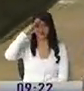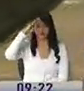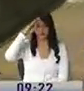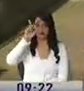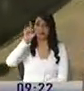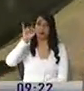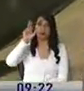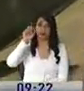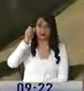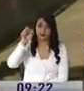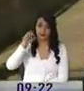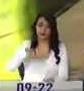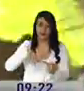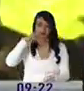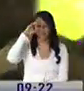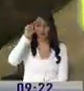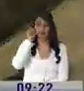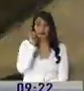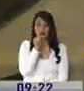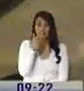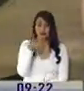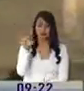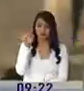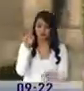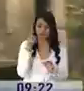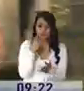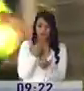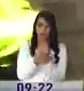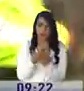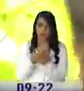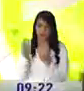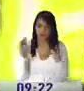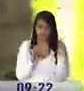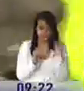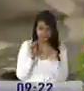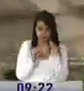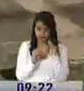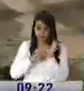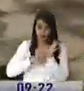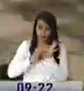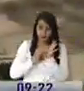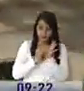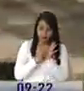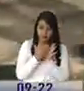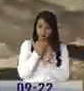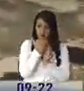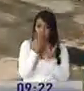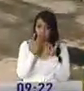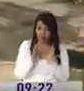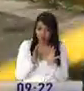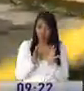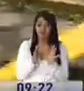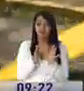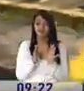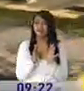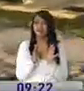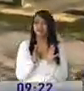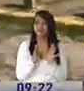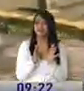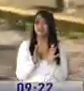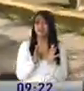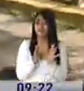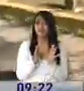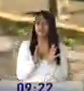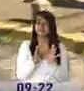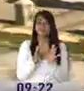criminalística se encuentran recopilando evidencia recopilando huellas una vez que este